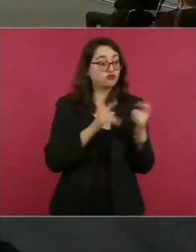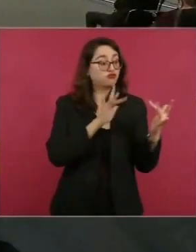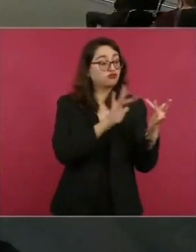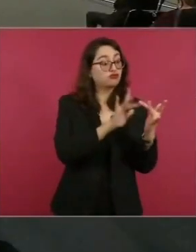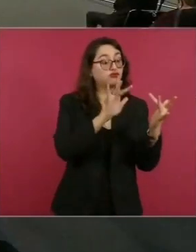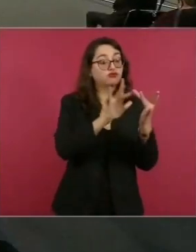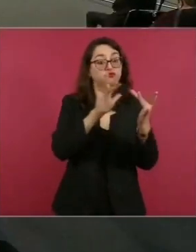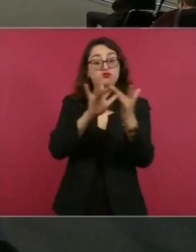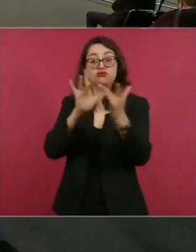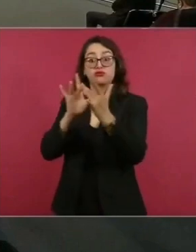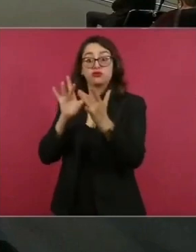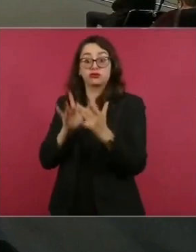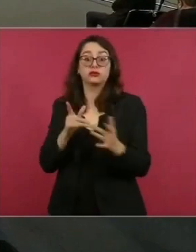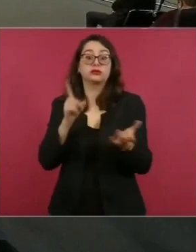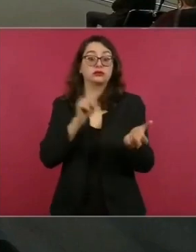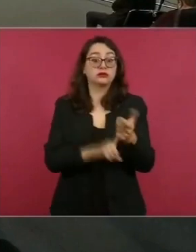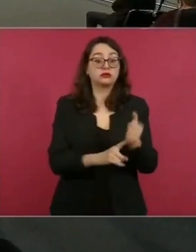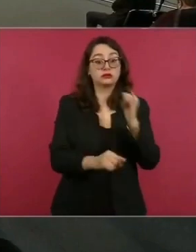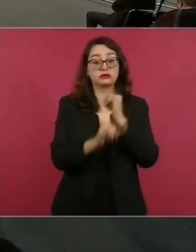redes,